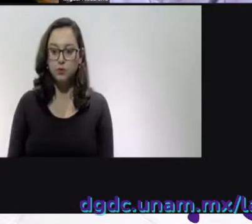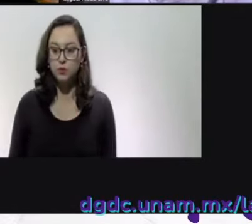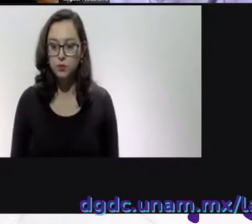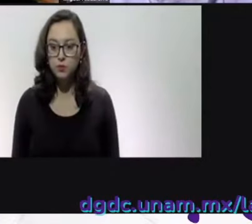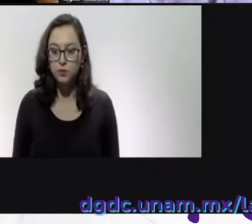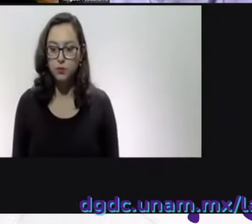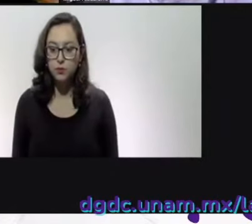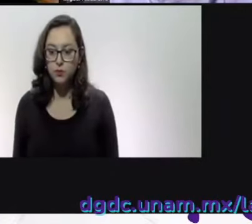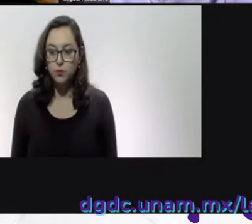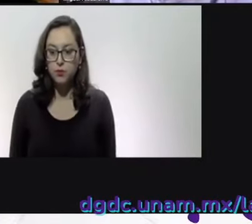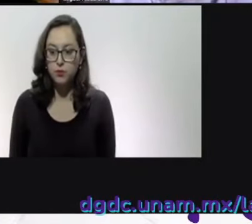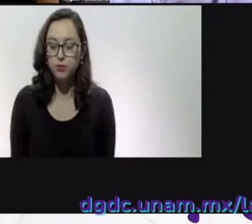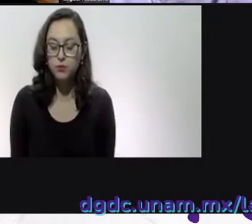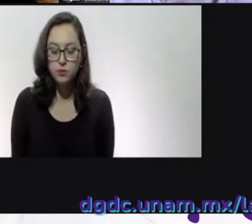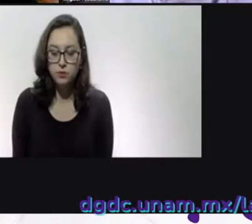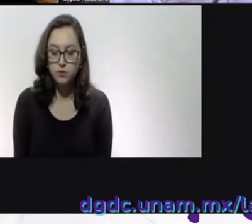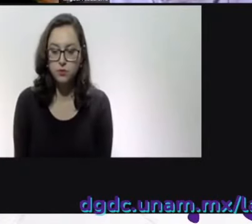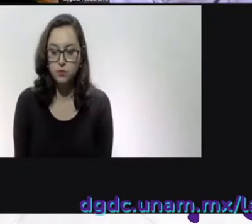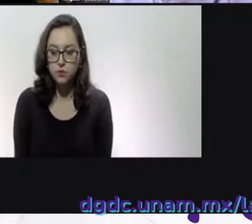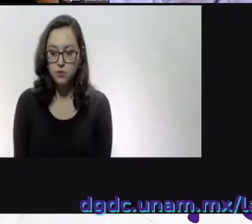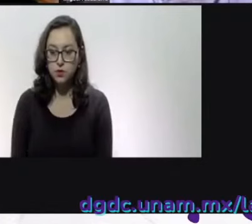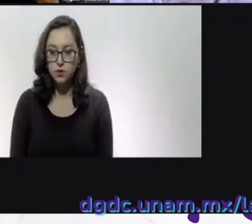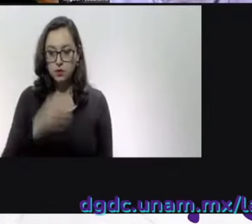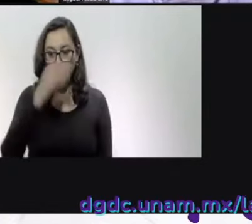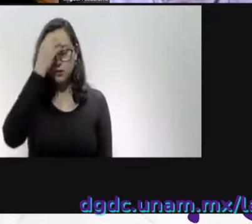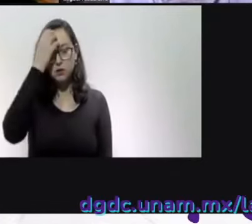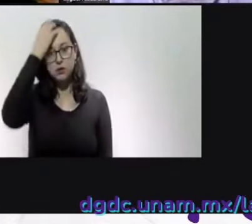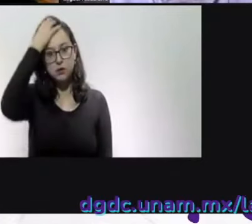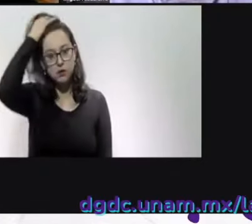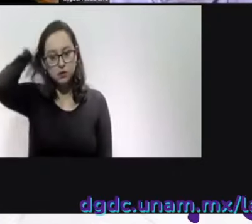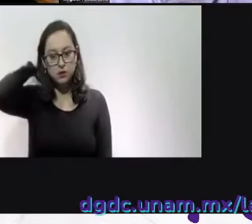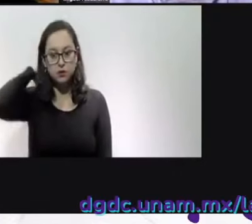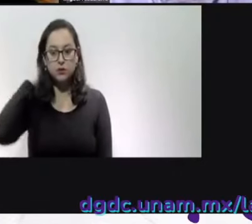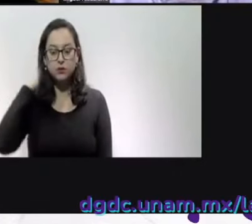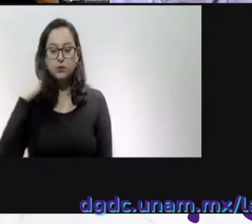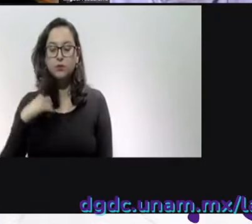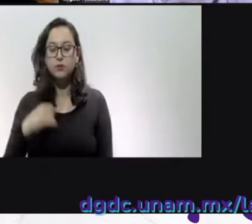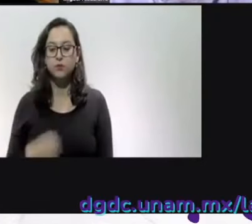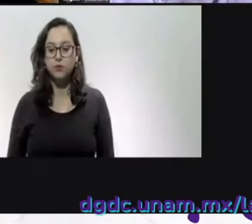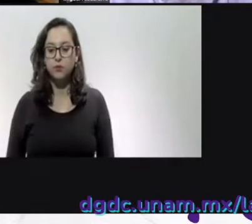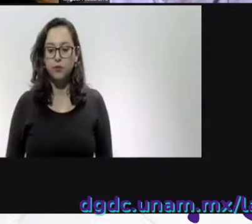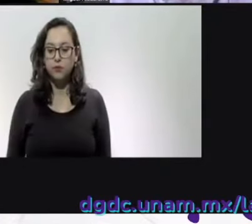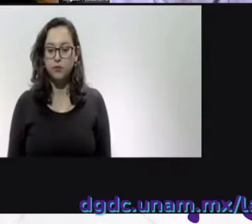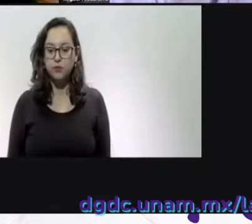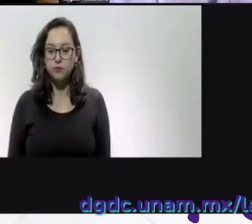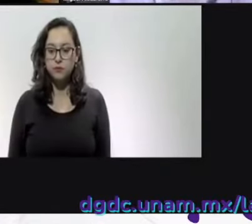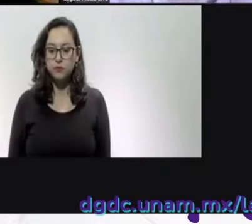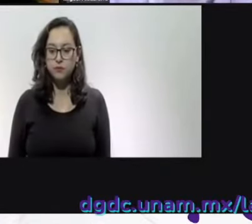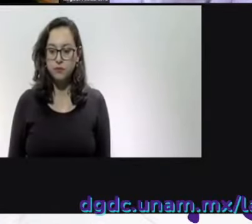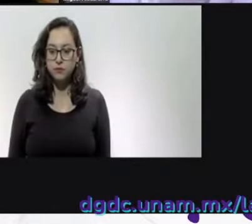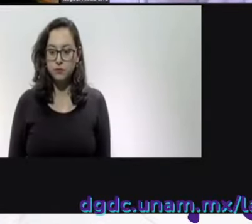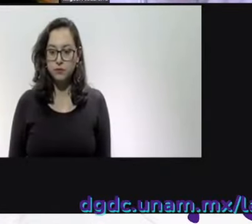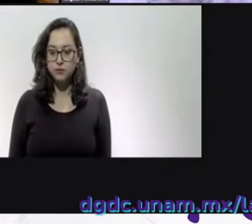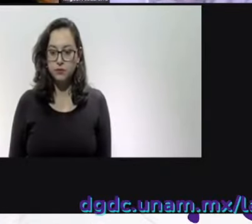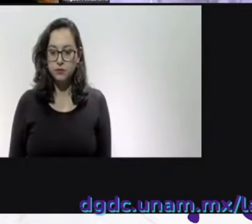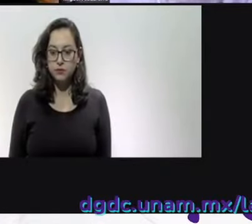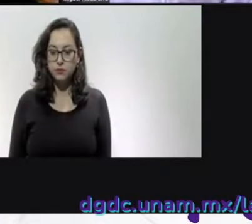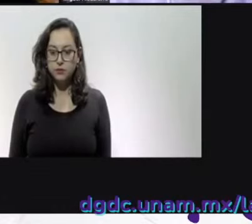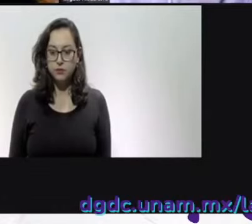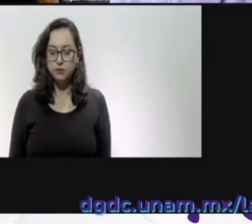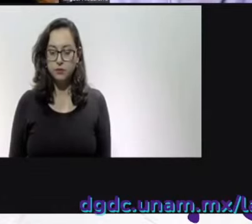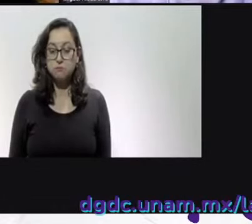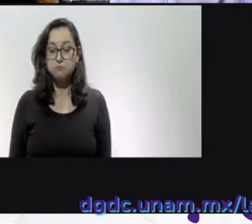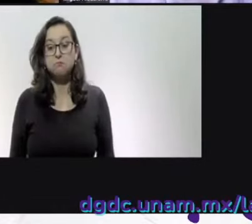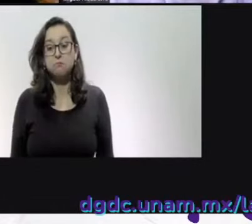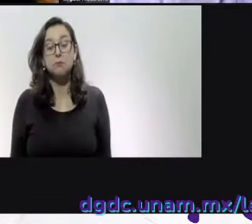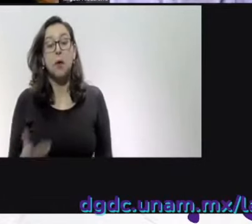que sean muy difíciles de cambiar de un día para otro. Y en definitiva yo creo que será una cuestión multifactorial, que